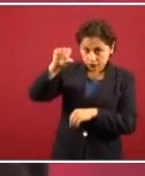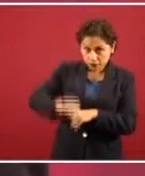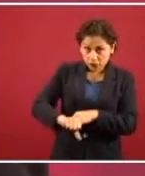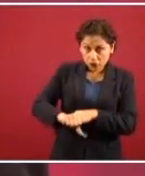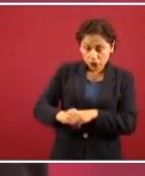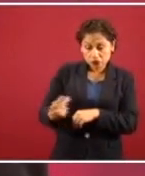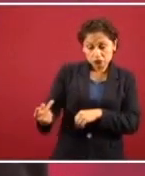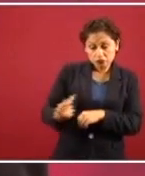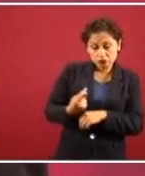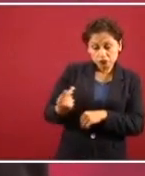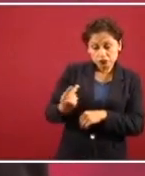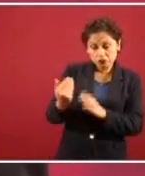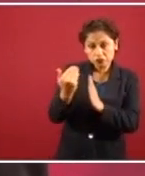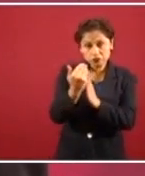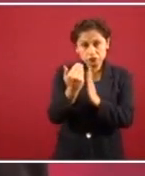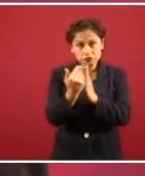el acuerdo.